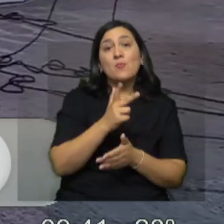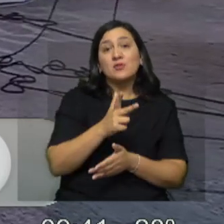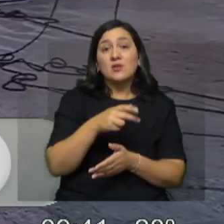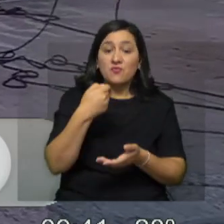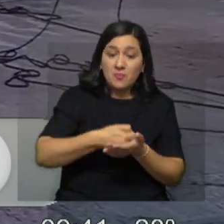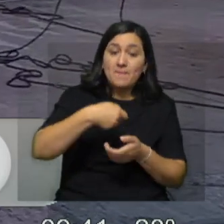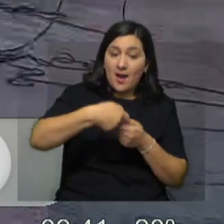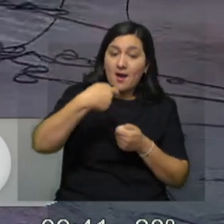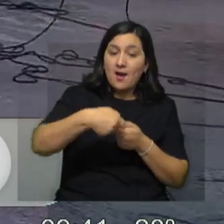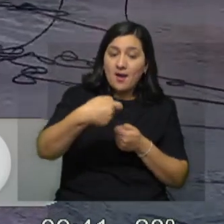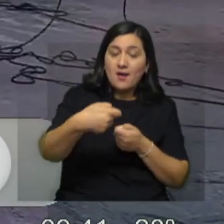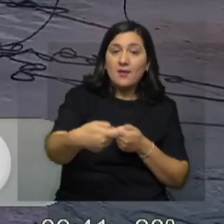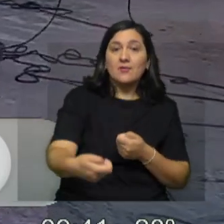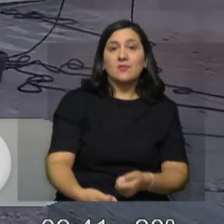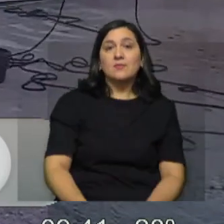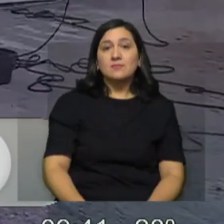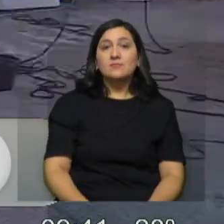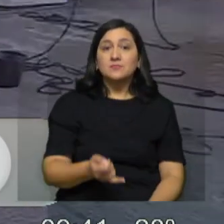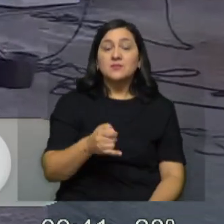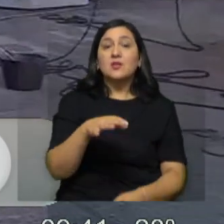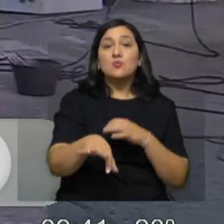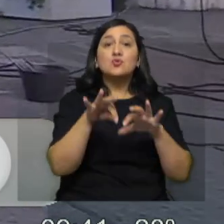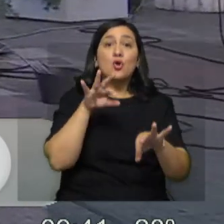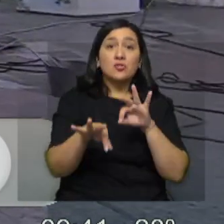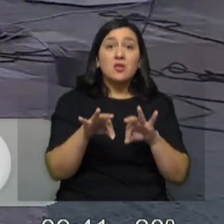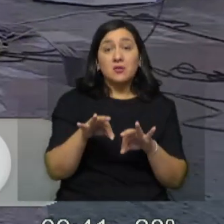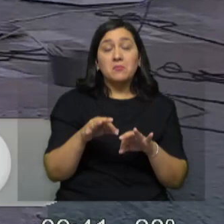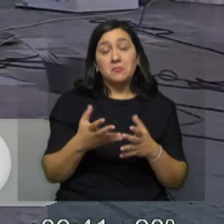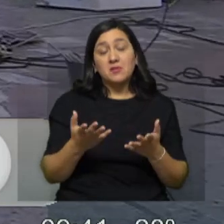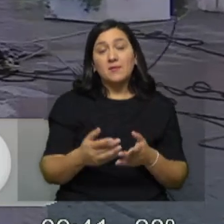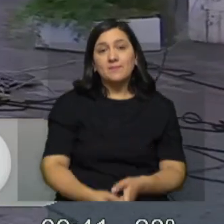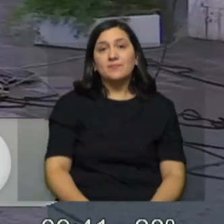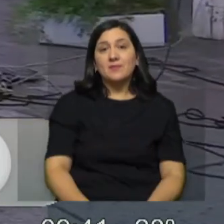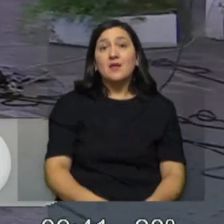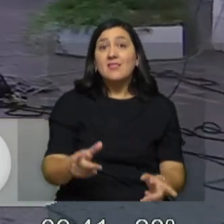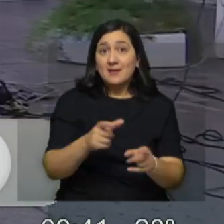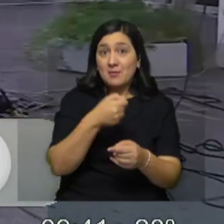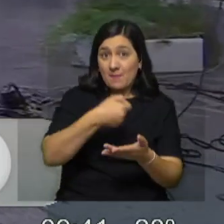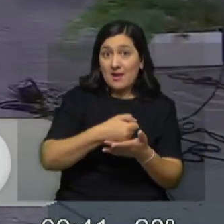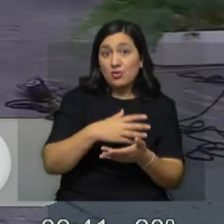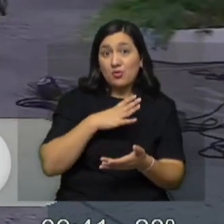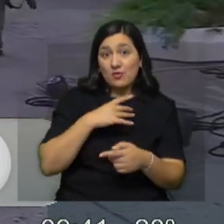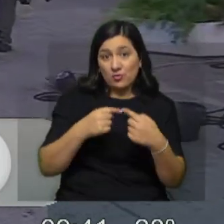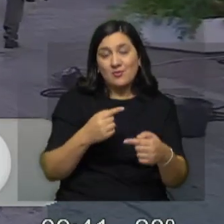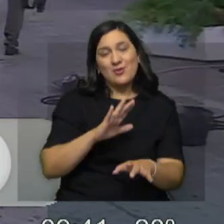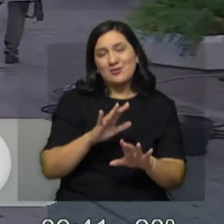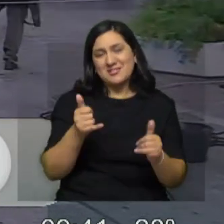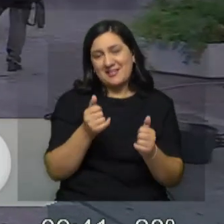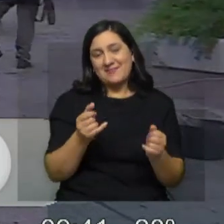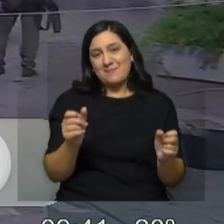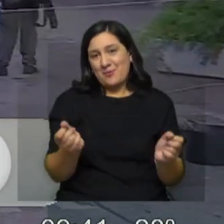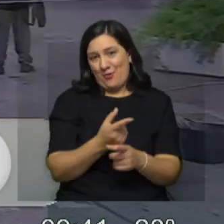la compró acá en el Banco Hipotecario, fue... Un sorteo que salió y está. ¿La terminamos de garpar, sí, o todavía estamos ahí? No, ya terminamos.